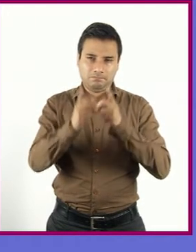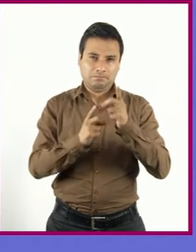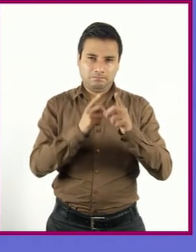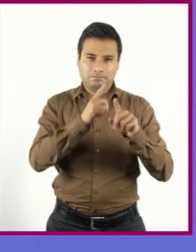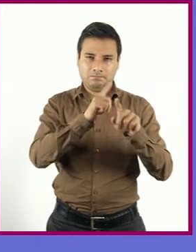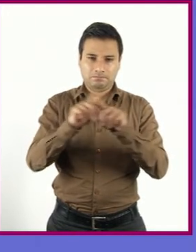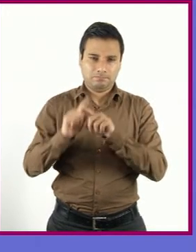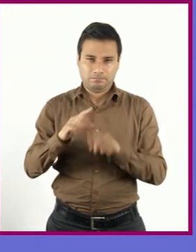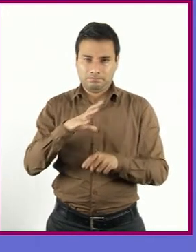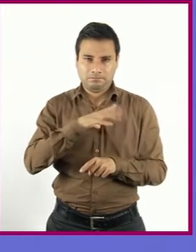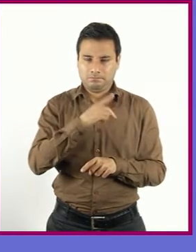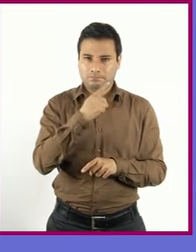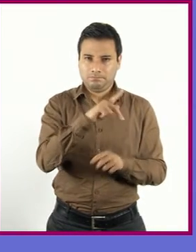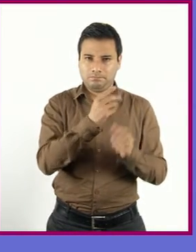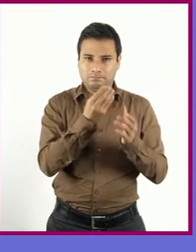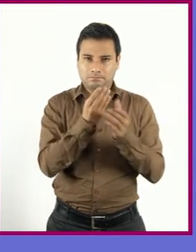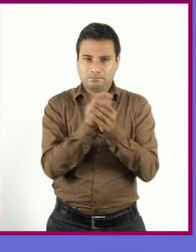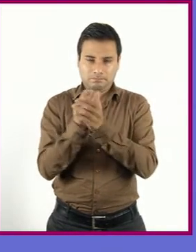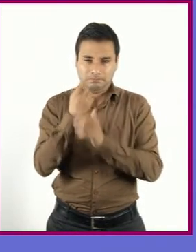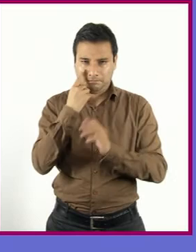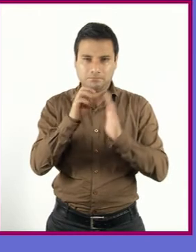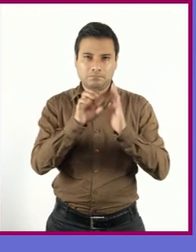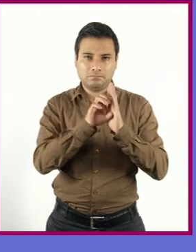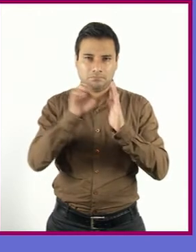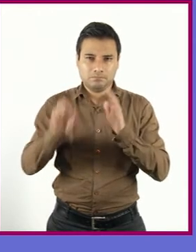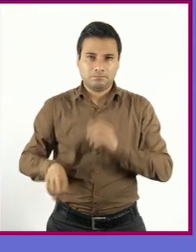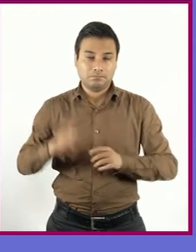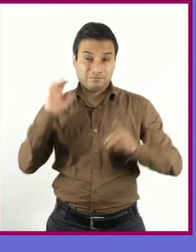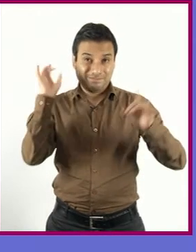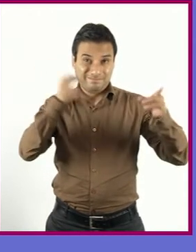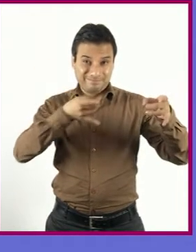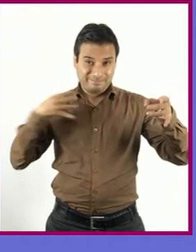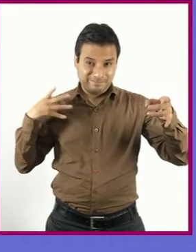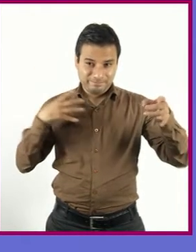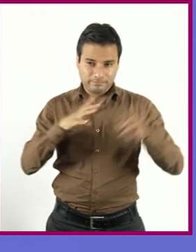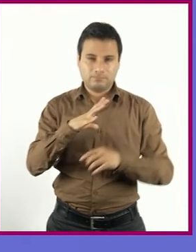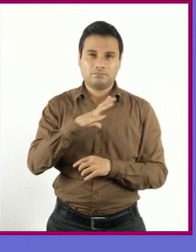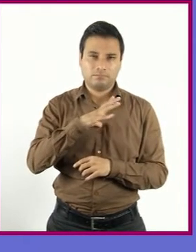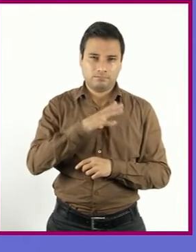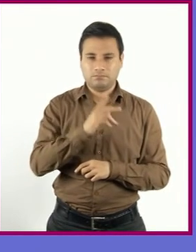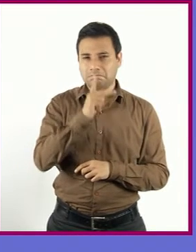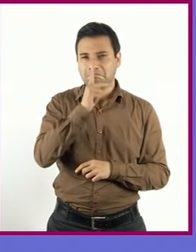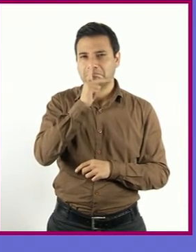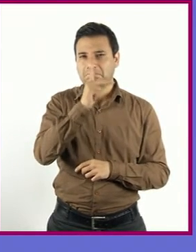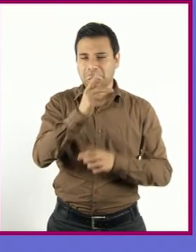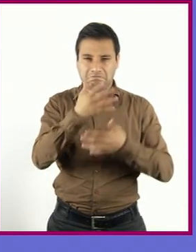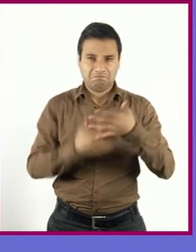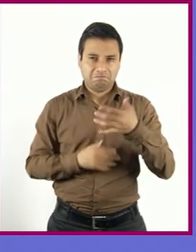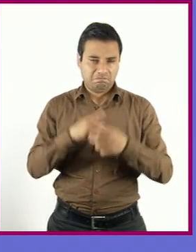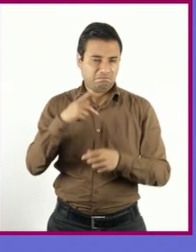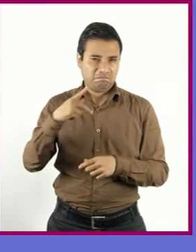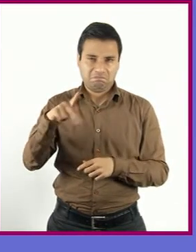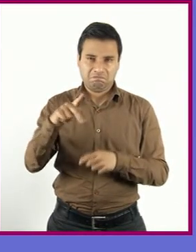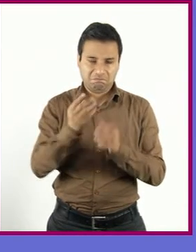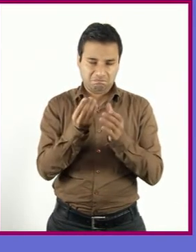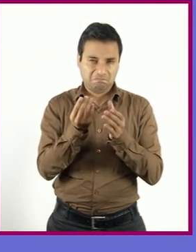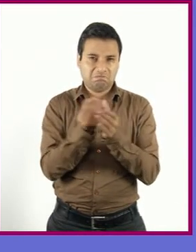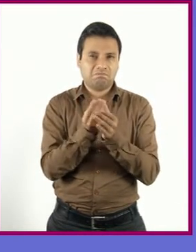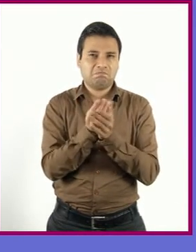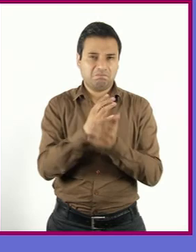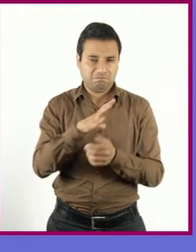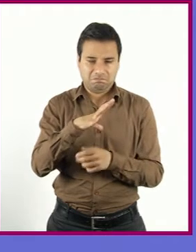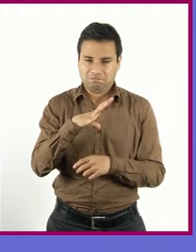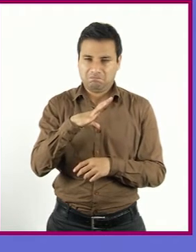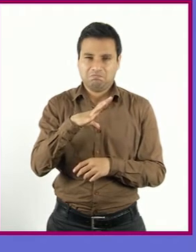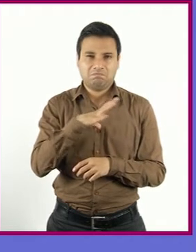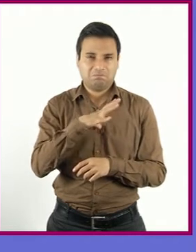el caso, por ejemplo, de tiro con arco, tenemos varios vocabularios deportivos característicos